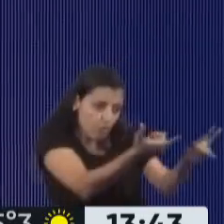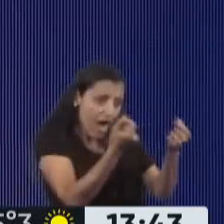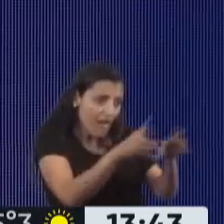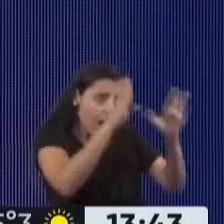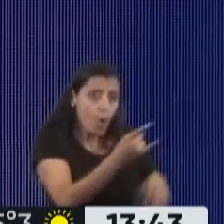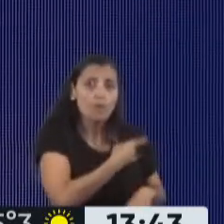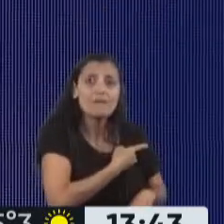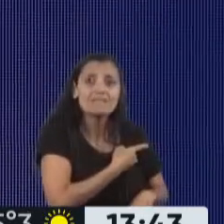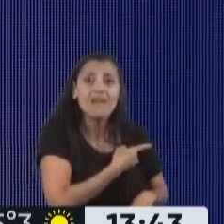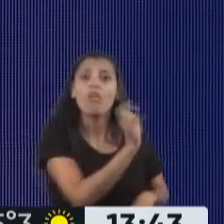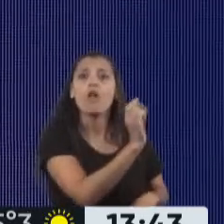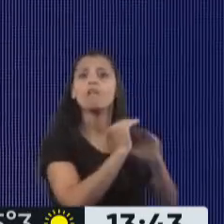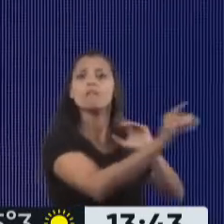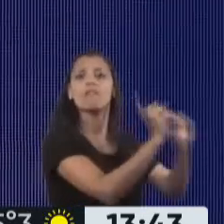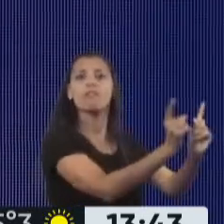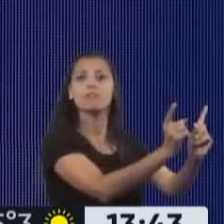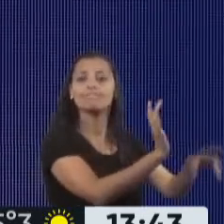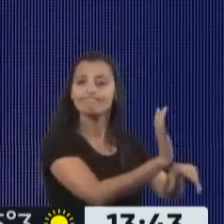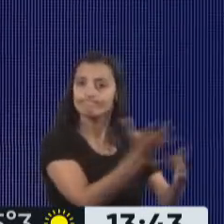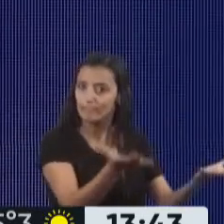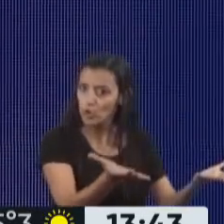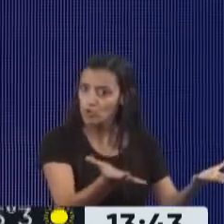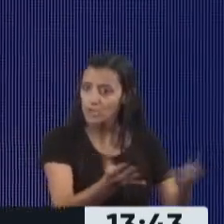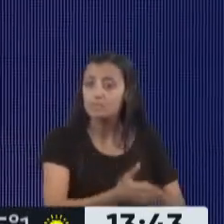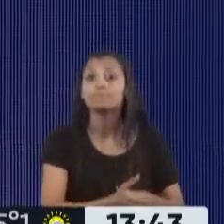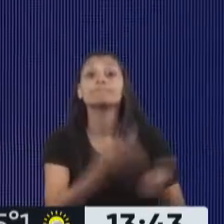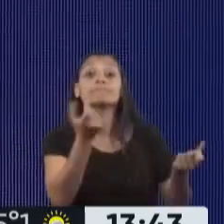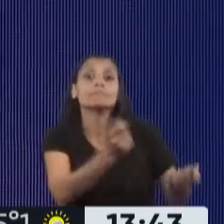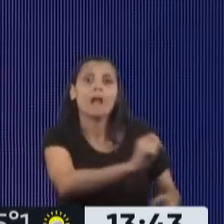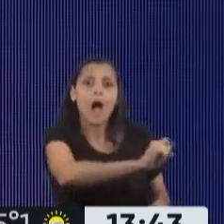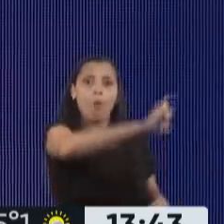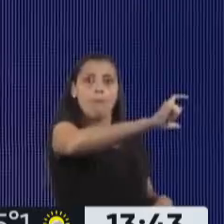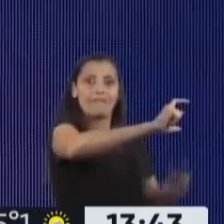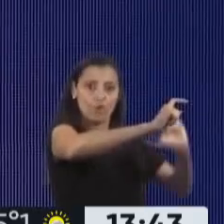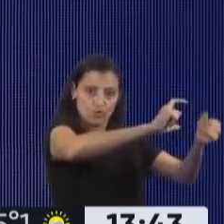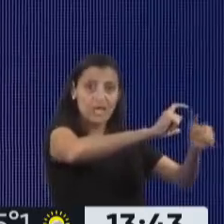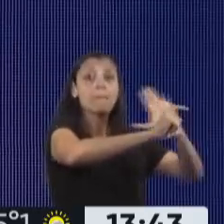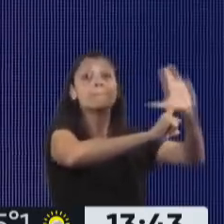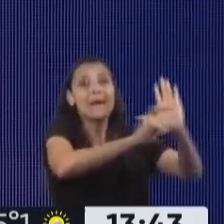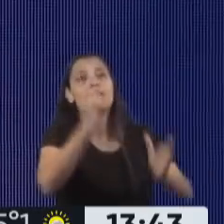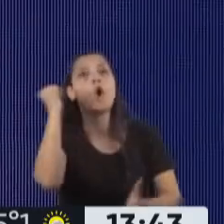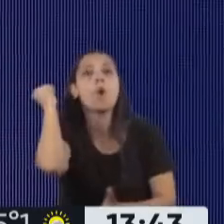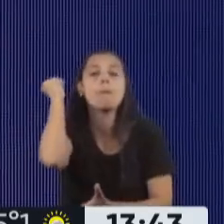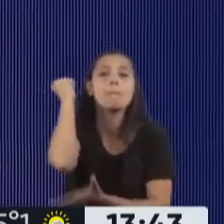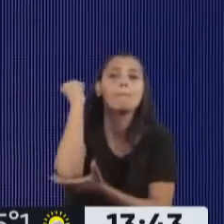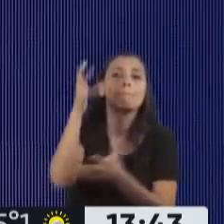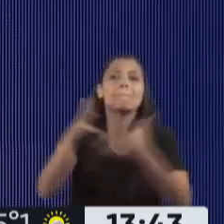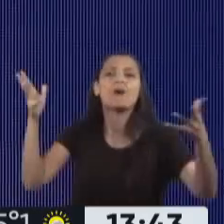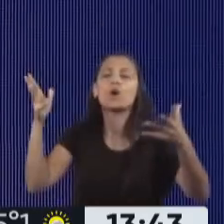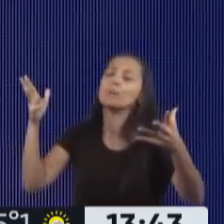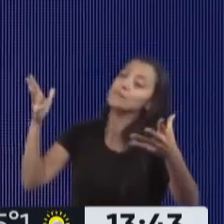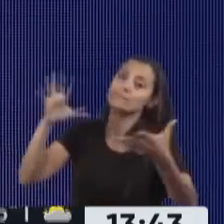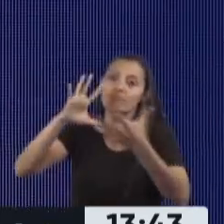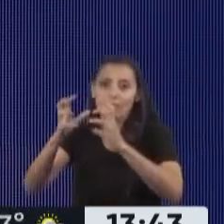en dólares quedan constantes. Es decir, todo ese aumento, pero en una macro más inmunda,